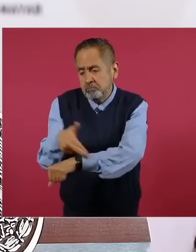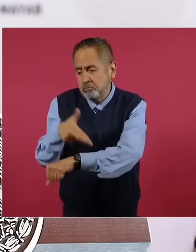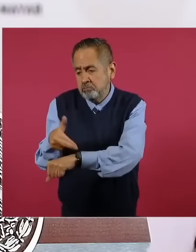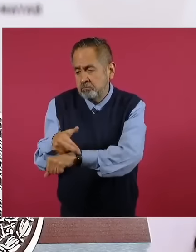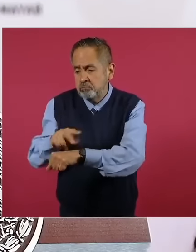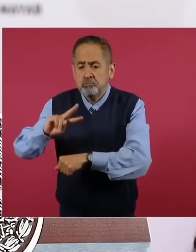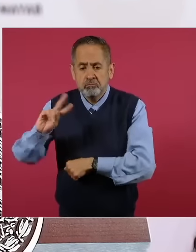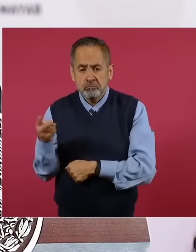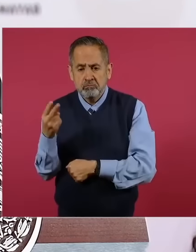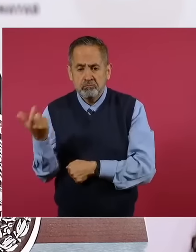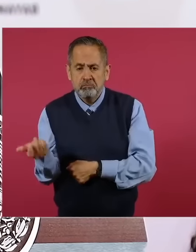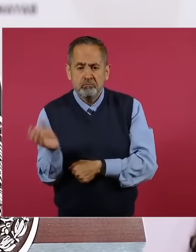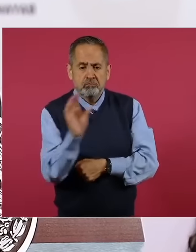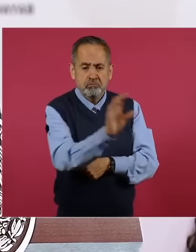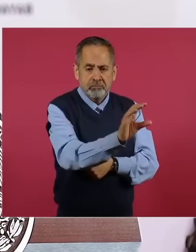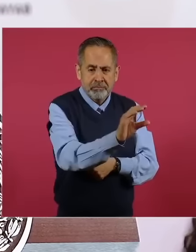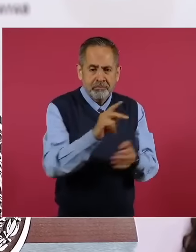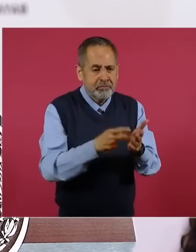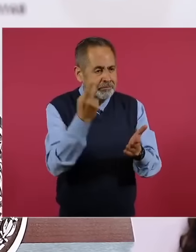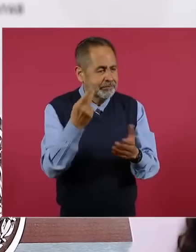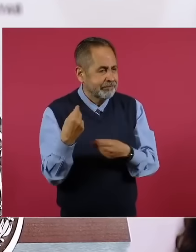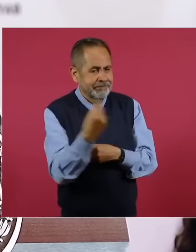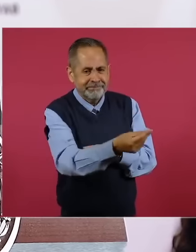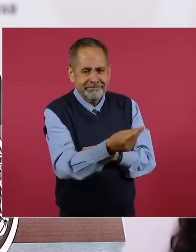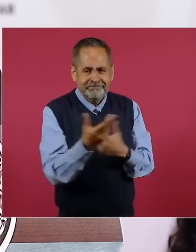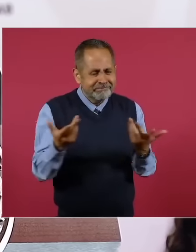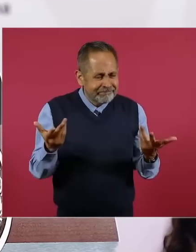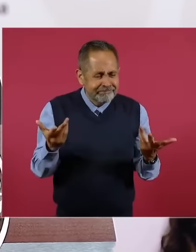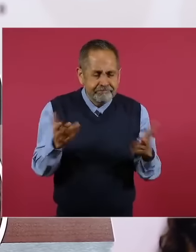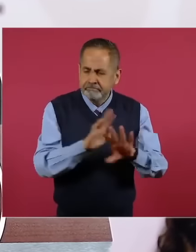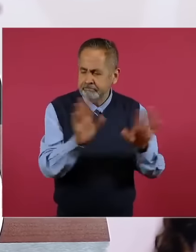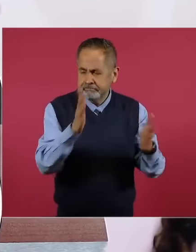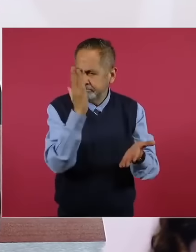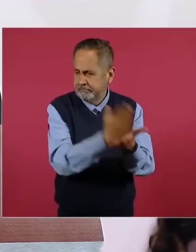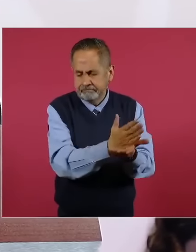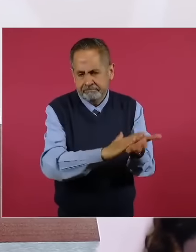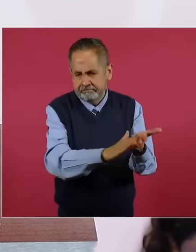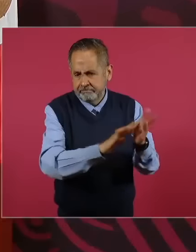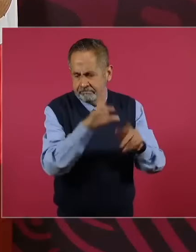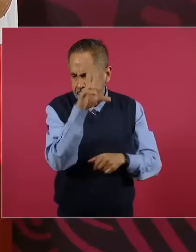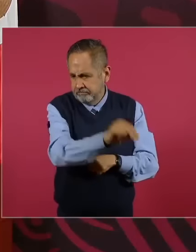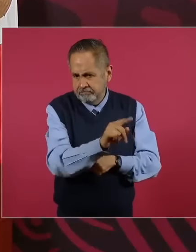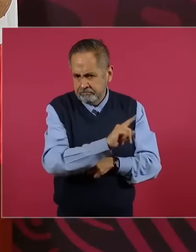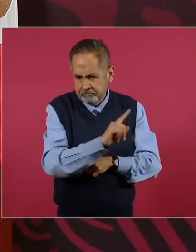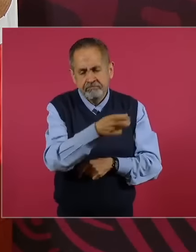Entonces, como se canceló la condonación de impuestos,